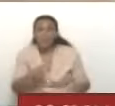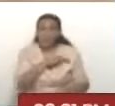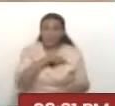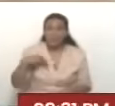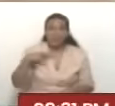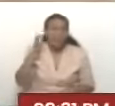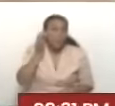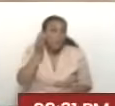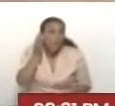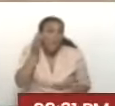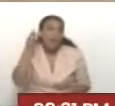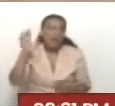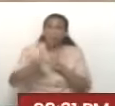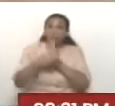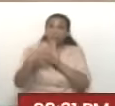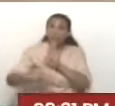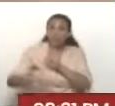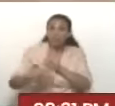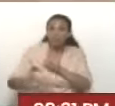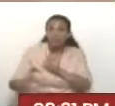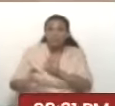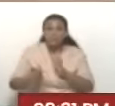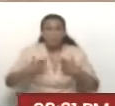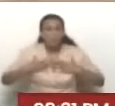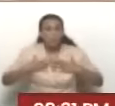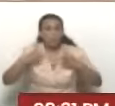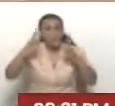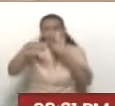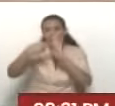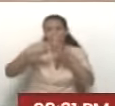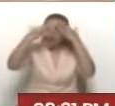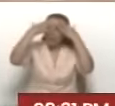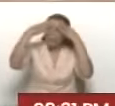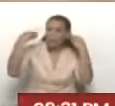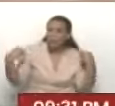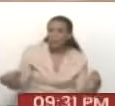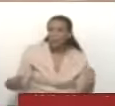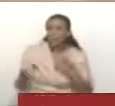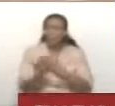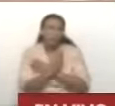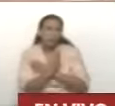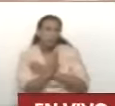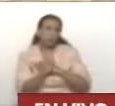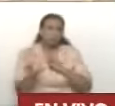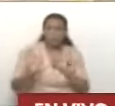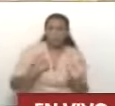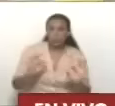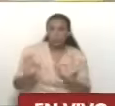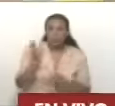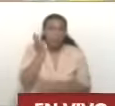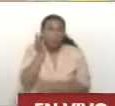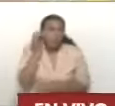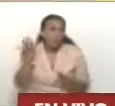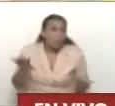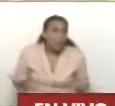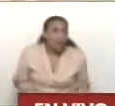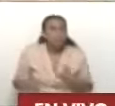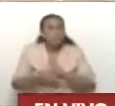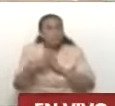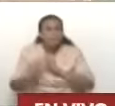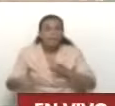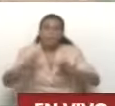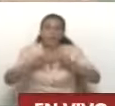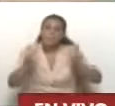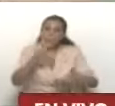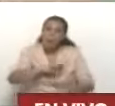las mujeres es un derecho la recreación, los espacios para nosotras compartir. Además, la mujer viene garantizando la paz